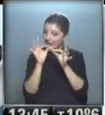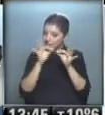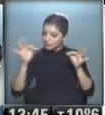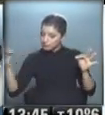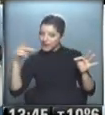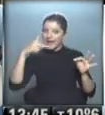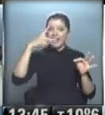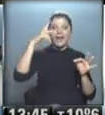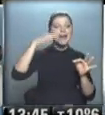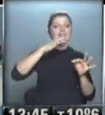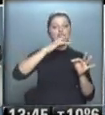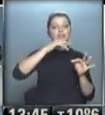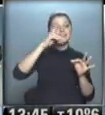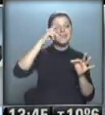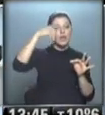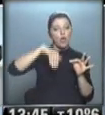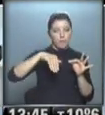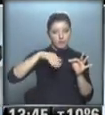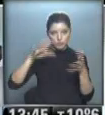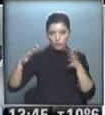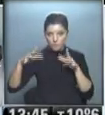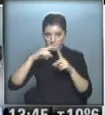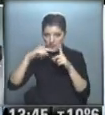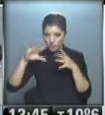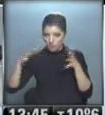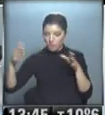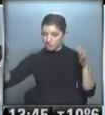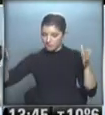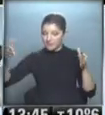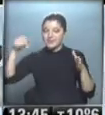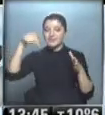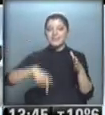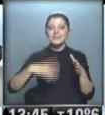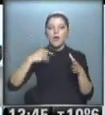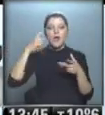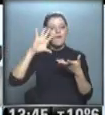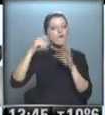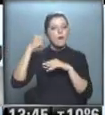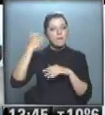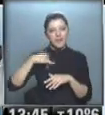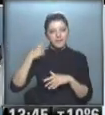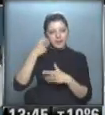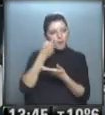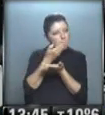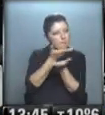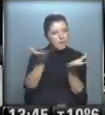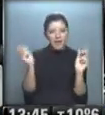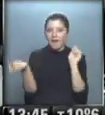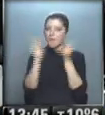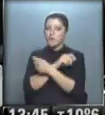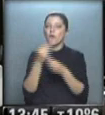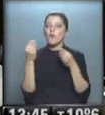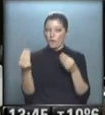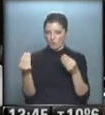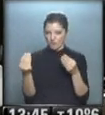ver la felicidad como a través de ver que esta Argentina como cambió y como dice usted a lo largo y a lo